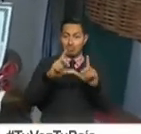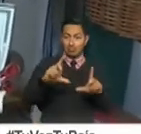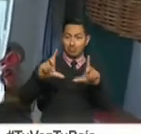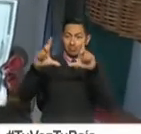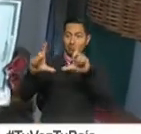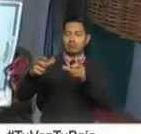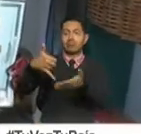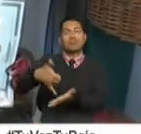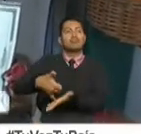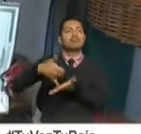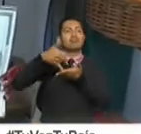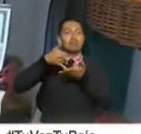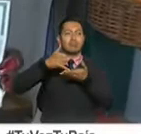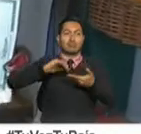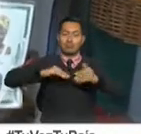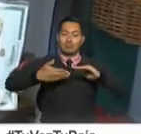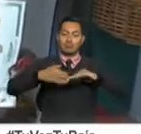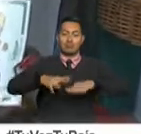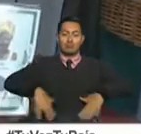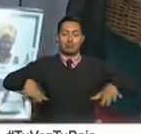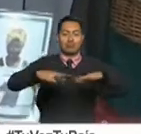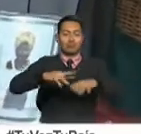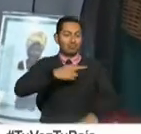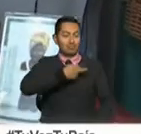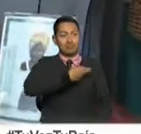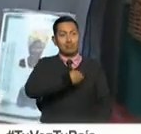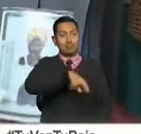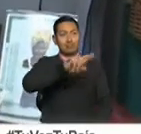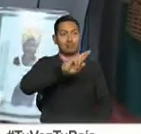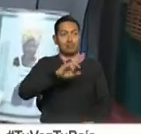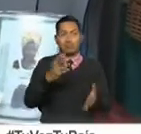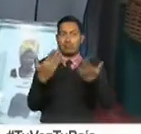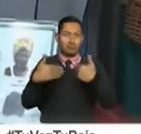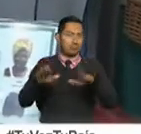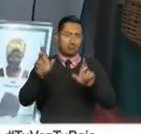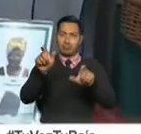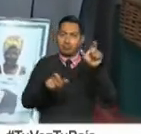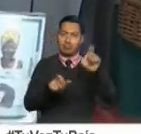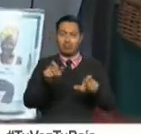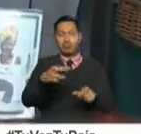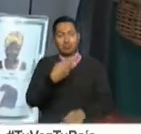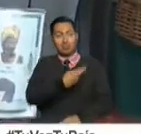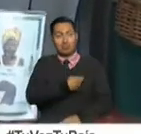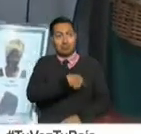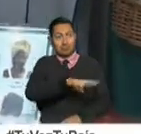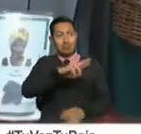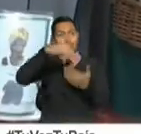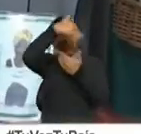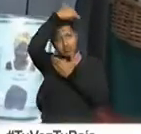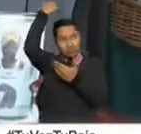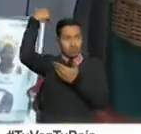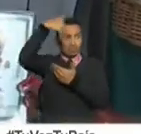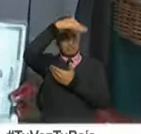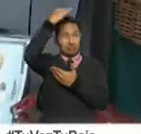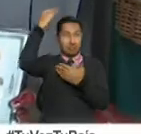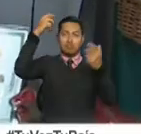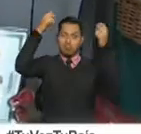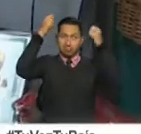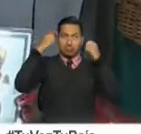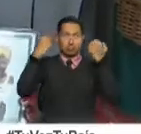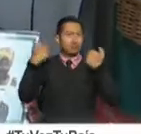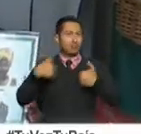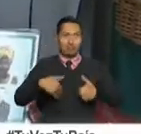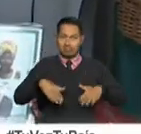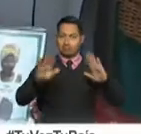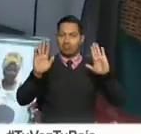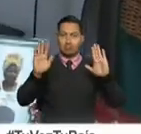trofeo y para el colectivo fue el cambio legal que permite que cualquier persona, por motivos religiosos, pueda tener accesorios en su cabeza para